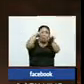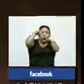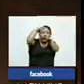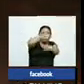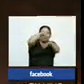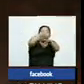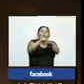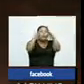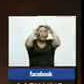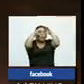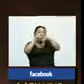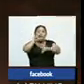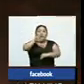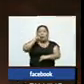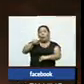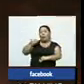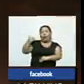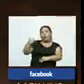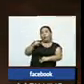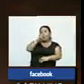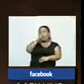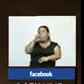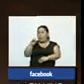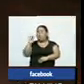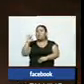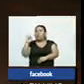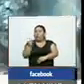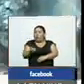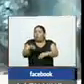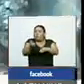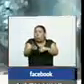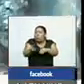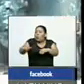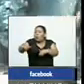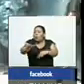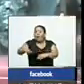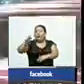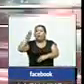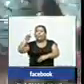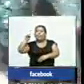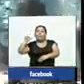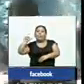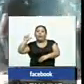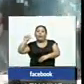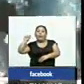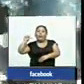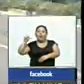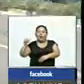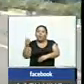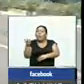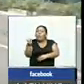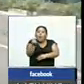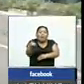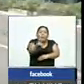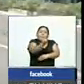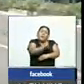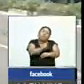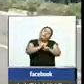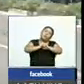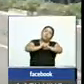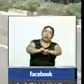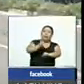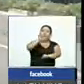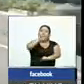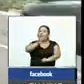del 3 de julio del 2018 en las cercanías de la Colonia La Málaga. En total fueron 32 las